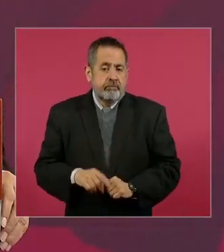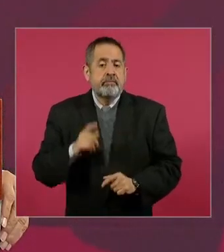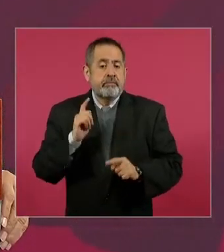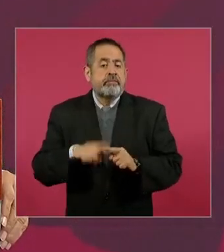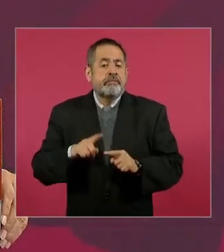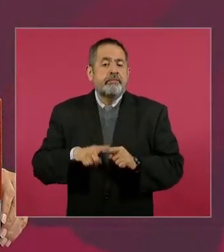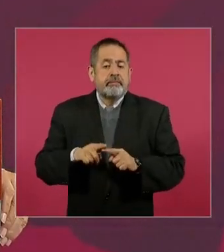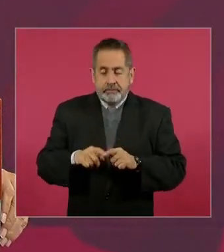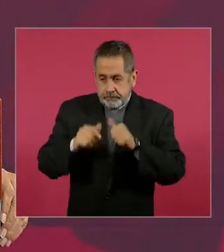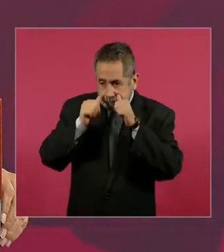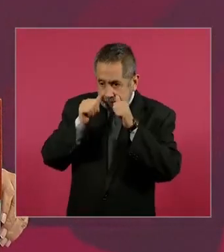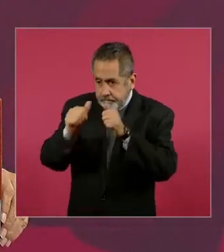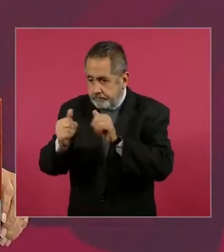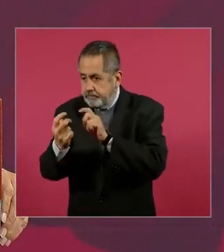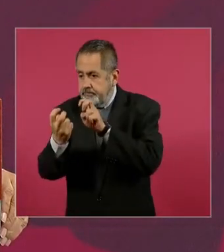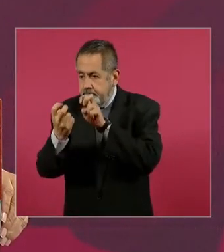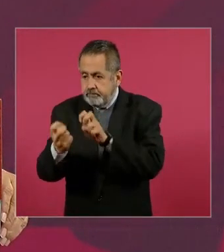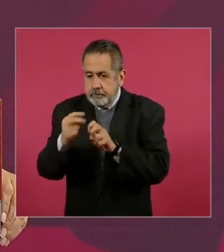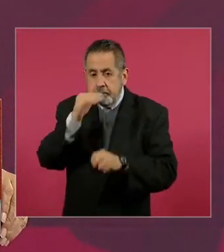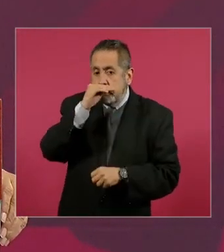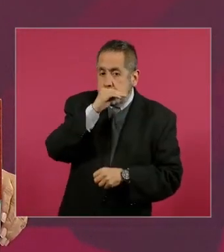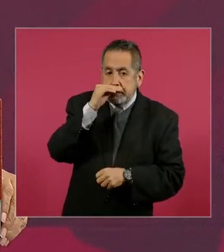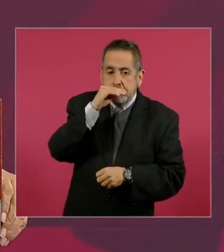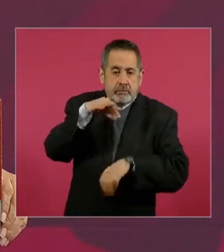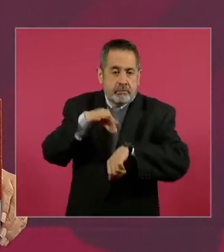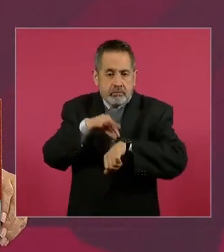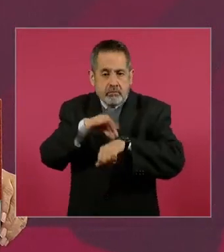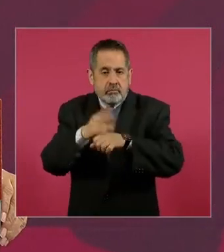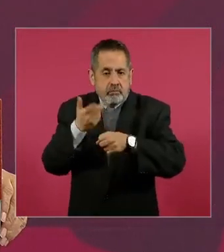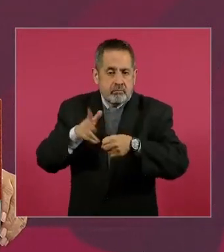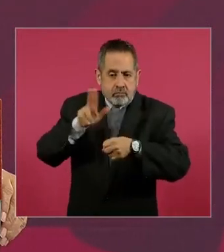atención médica y medicamentos gratuitos.